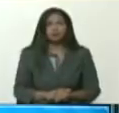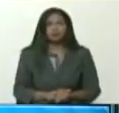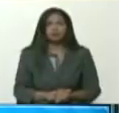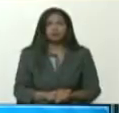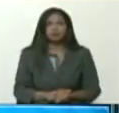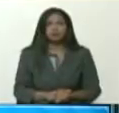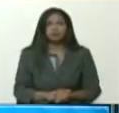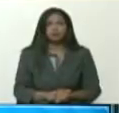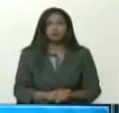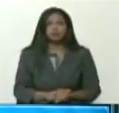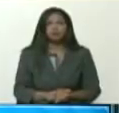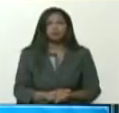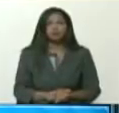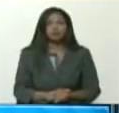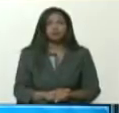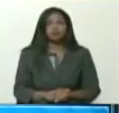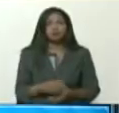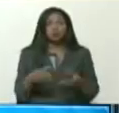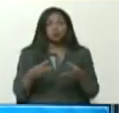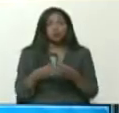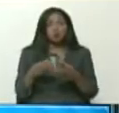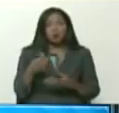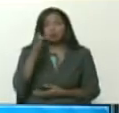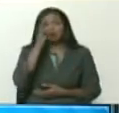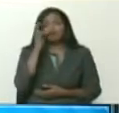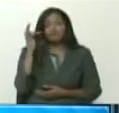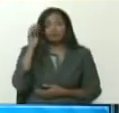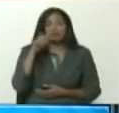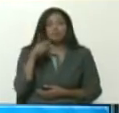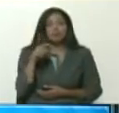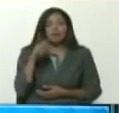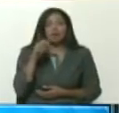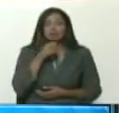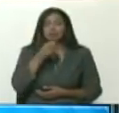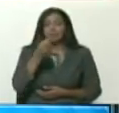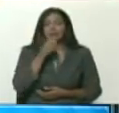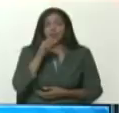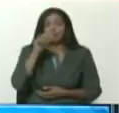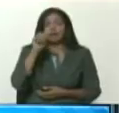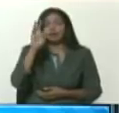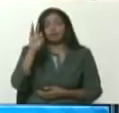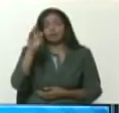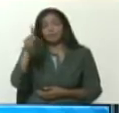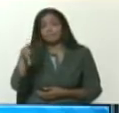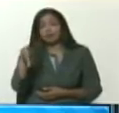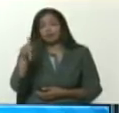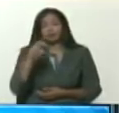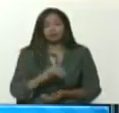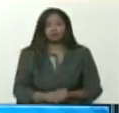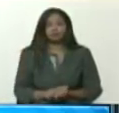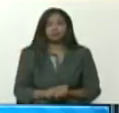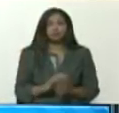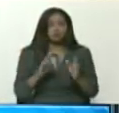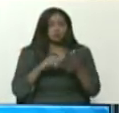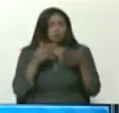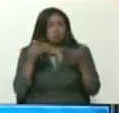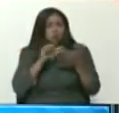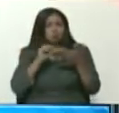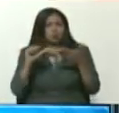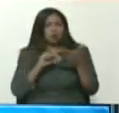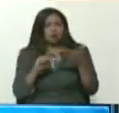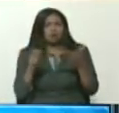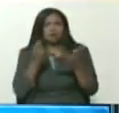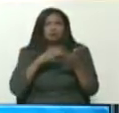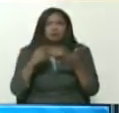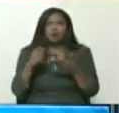la agencia francesa de prensa, AFP, un artículo firmado, creo